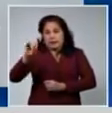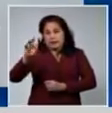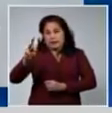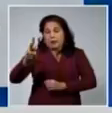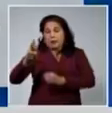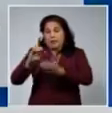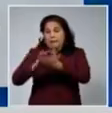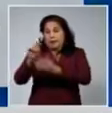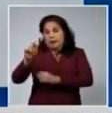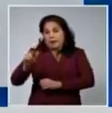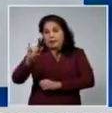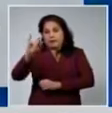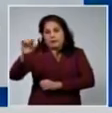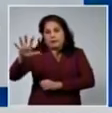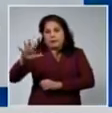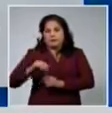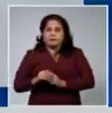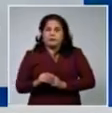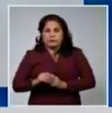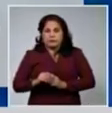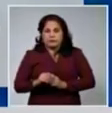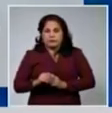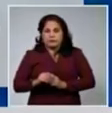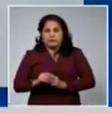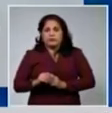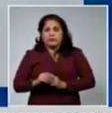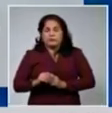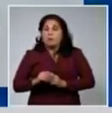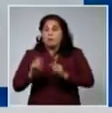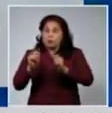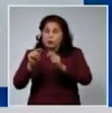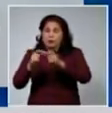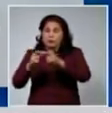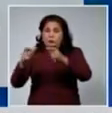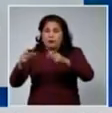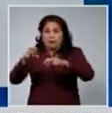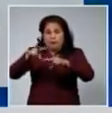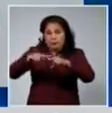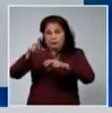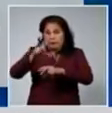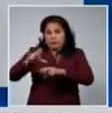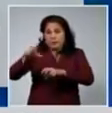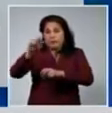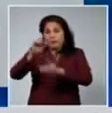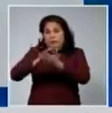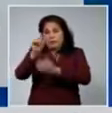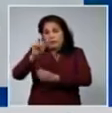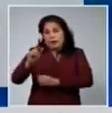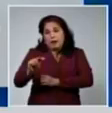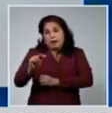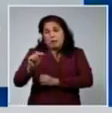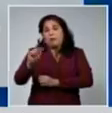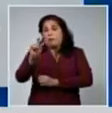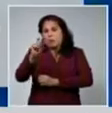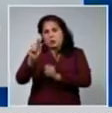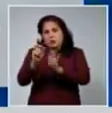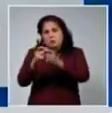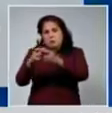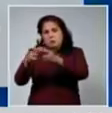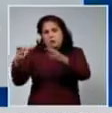65 provincia que han ido implementando claro caso confirmado